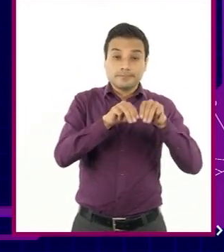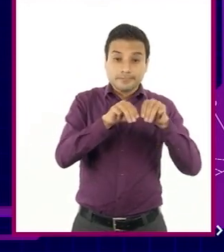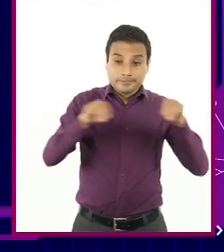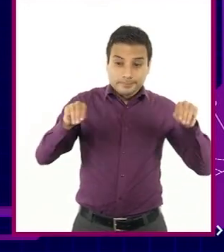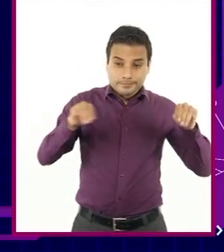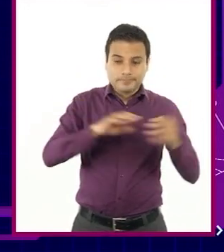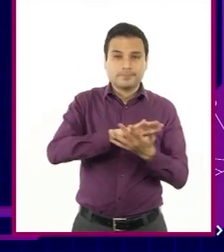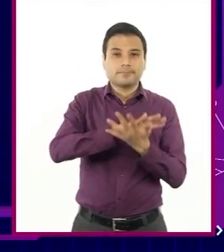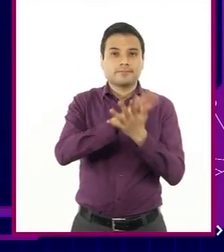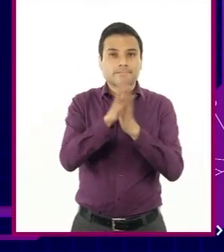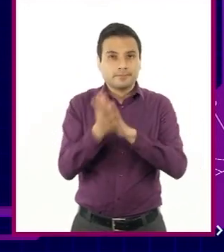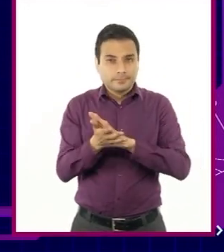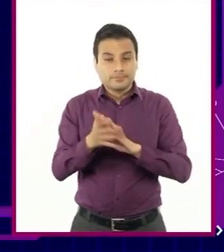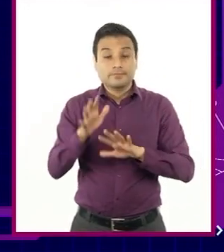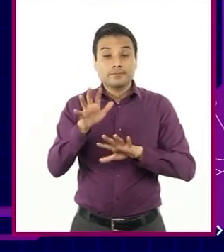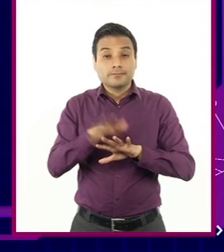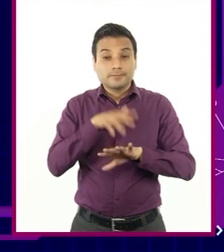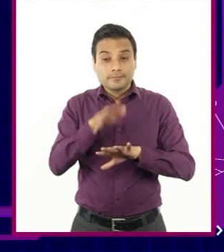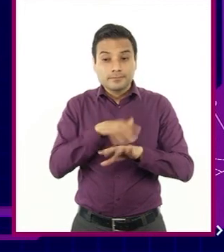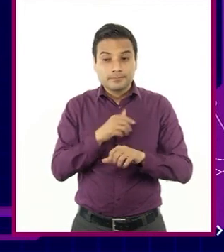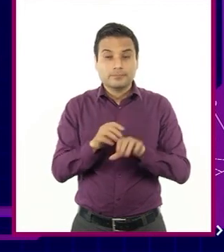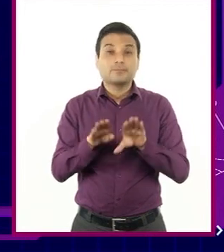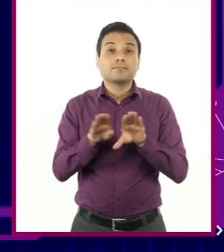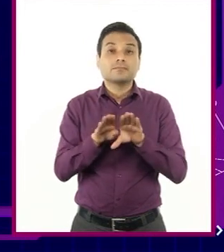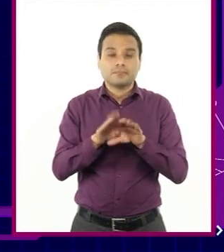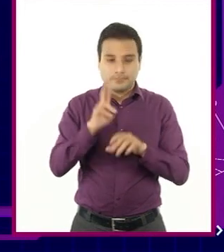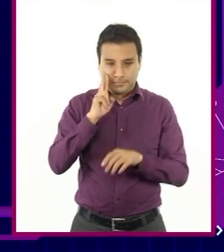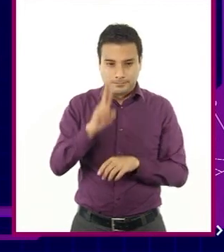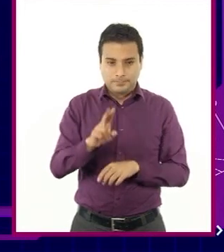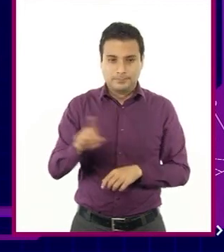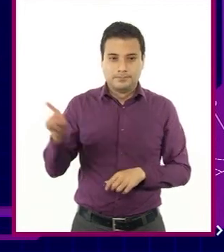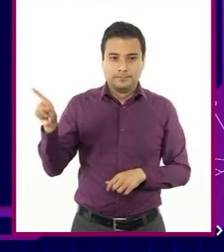pies. Por eso, dividimos 18 metros entre